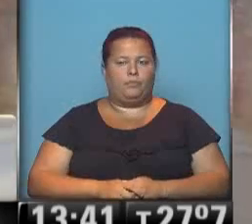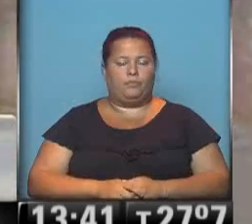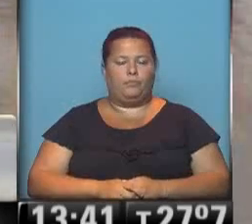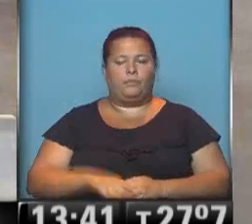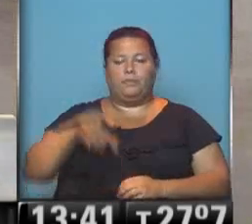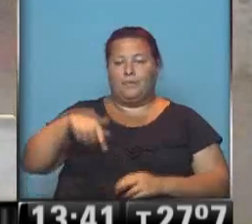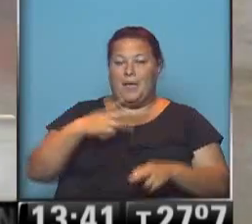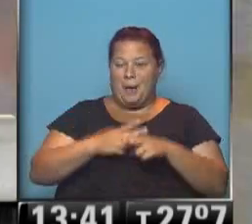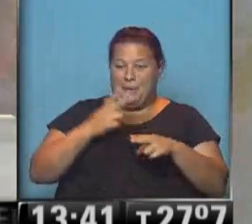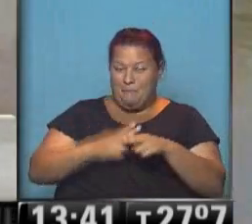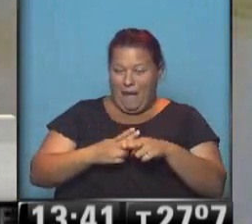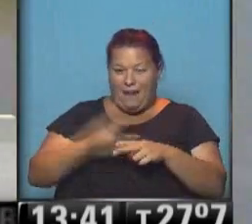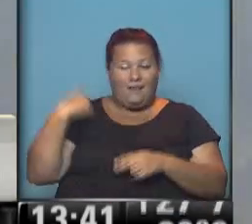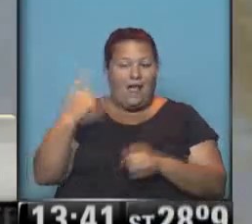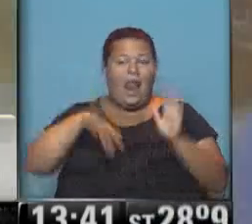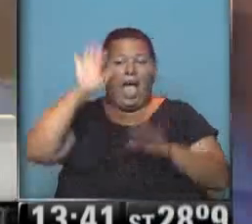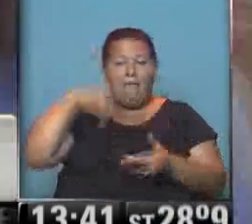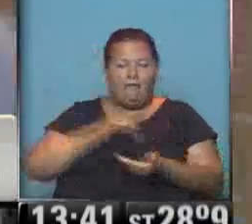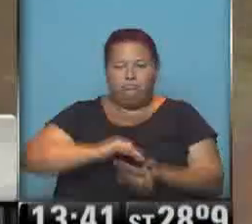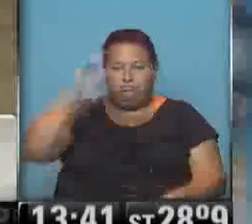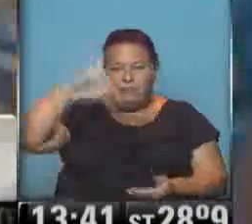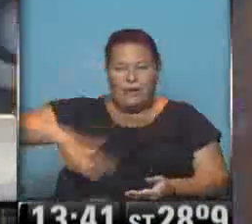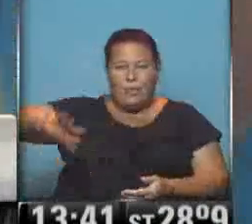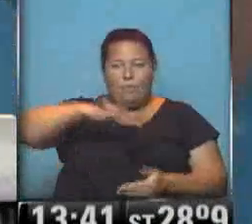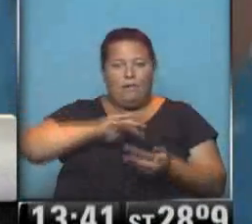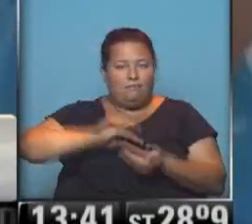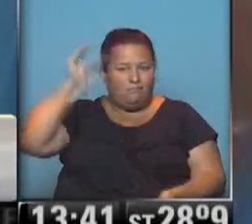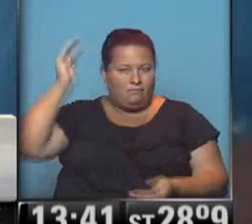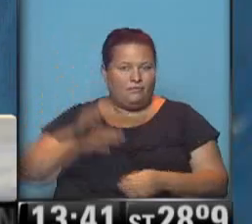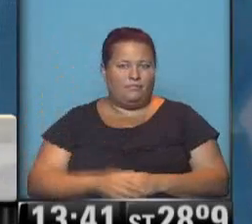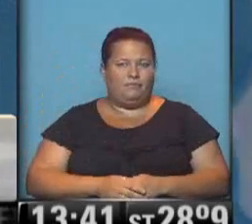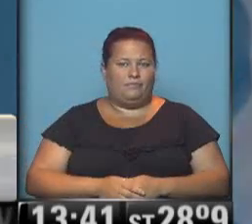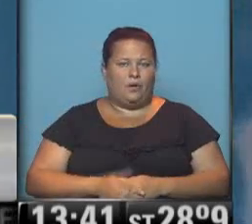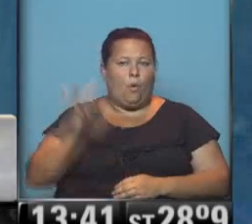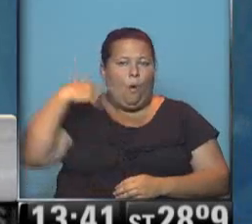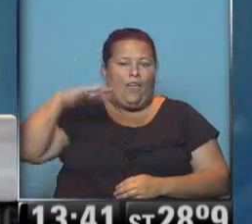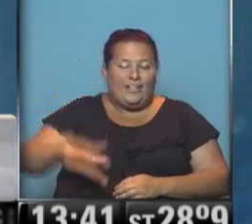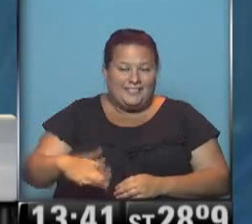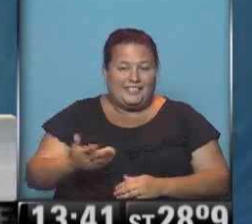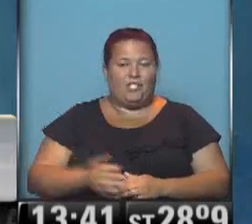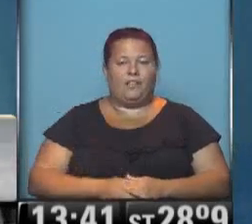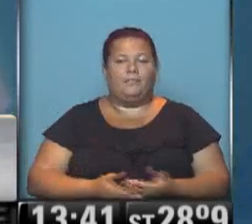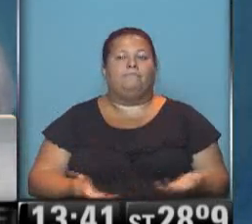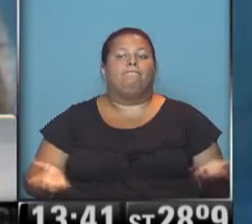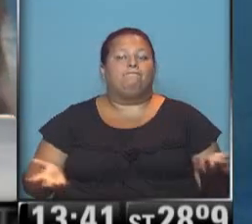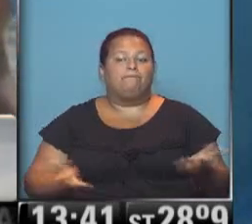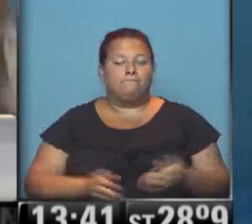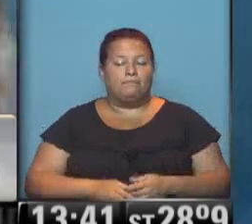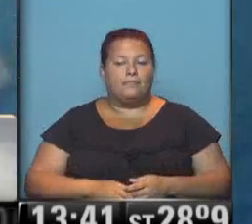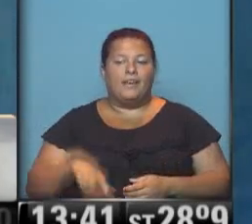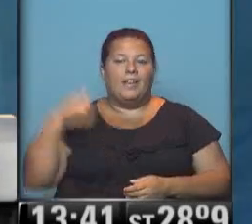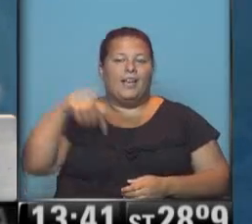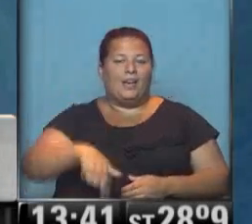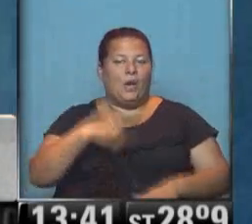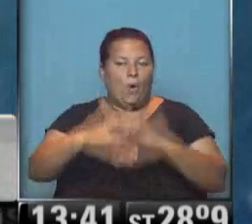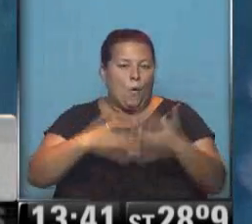en este parquecito nos creamos la mayoría de los chicos de acá del pueblo cuando éramos chicos no y bueno era venir a